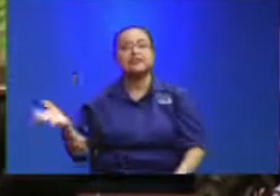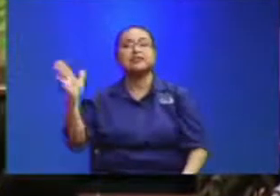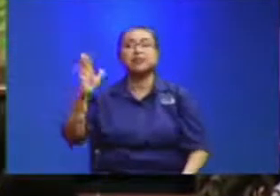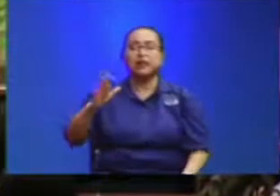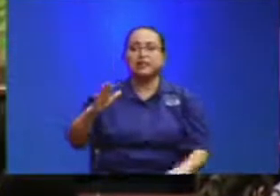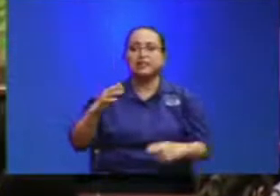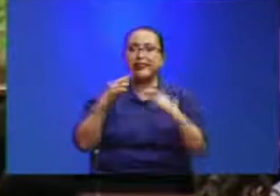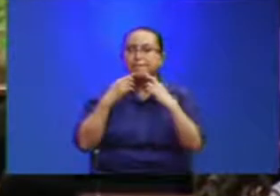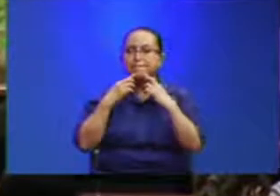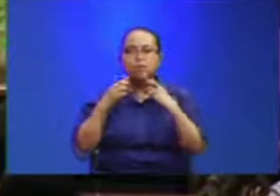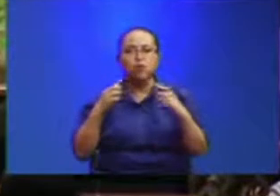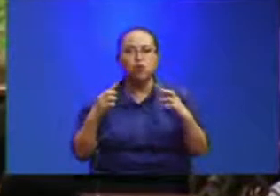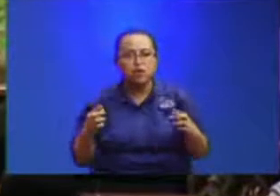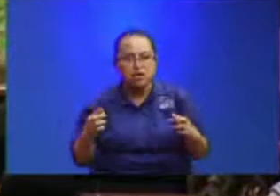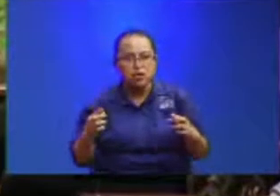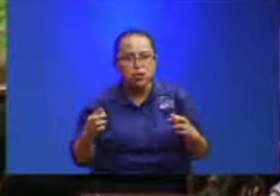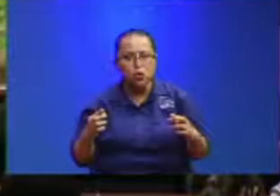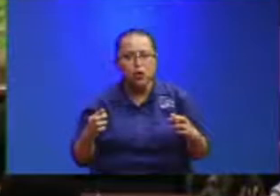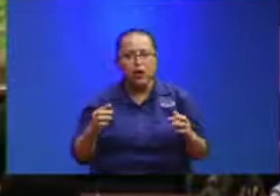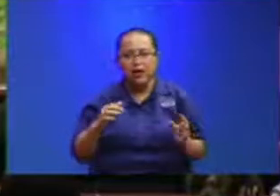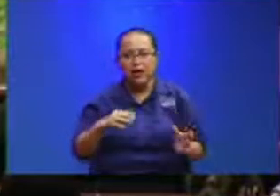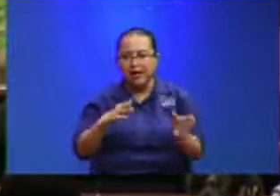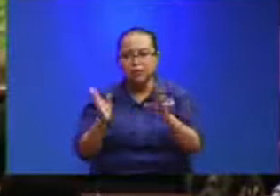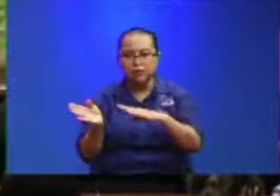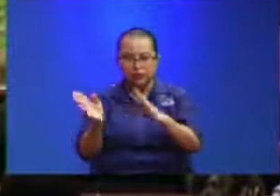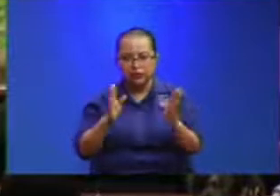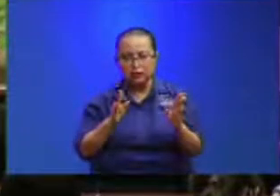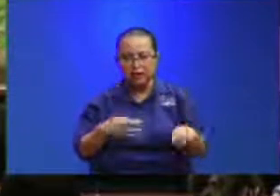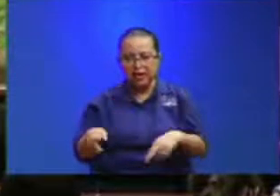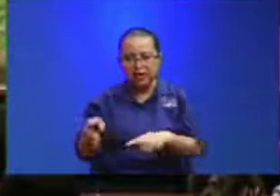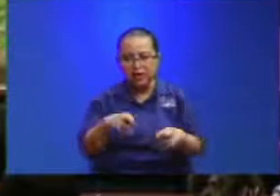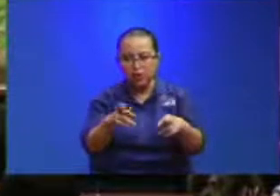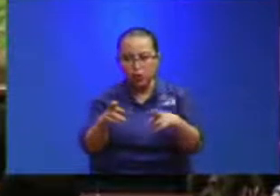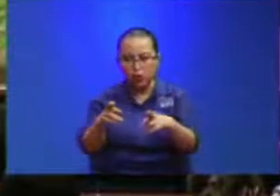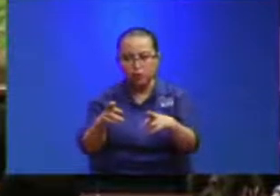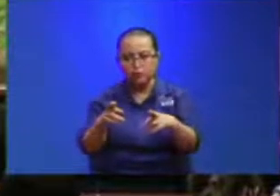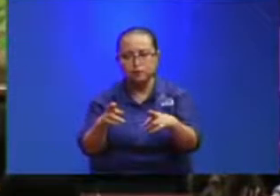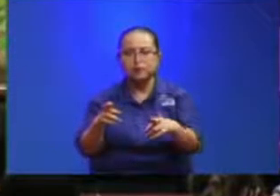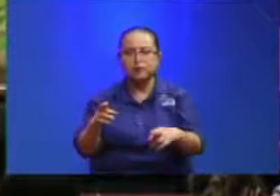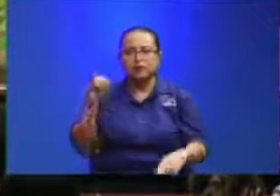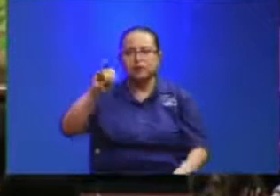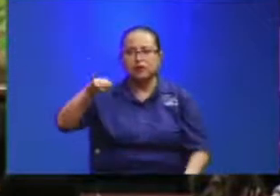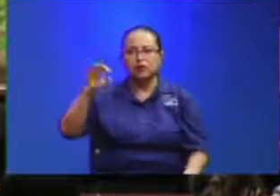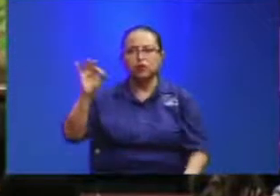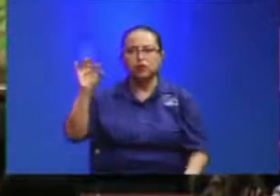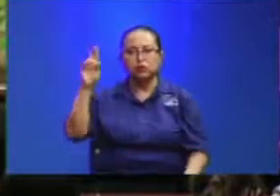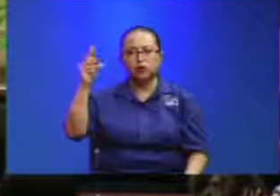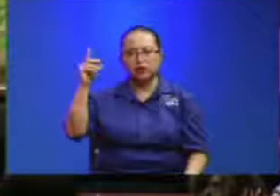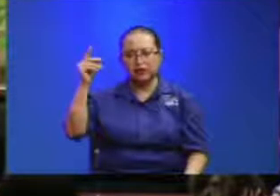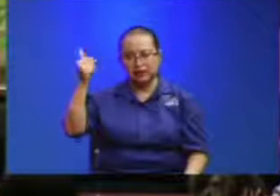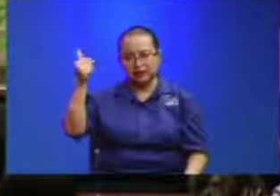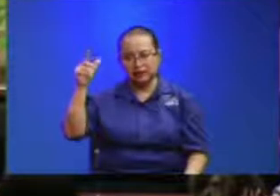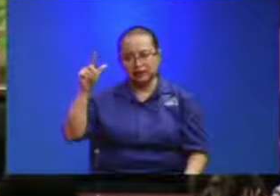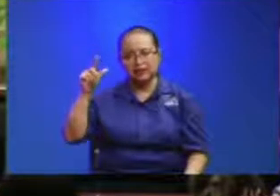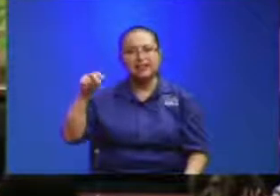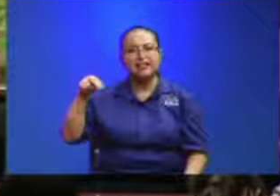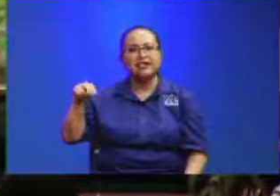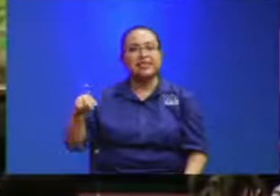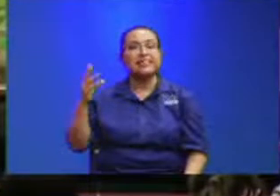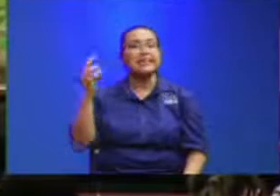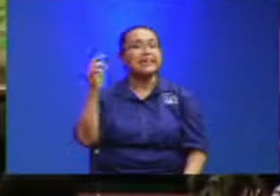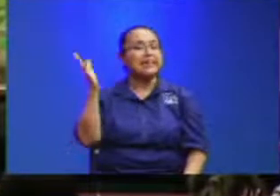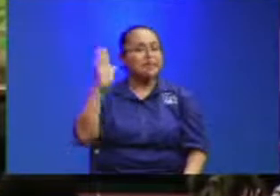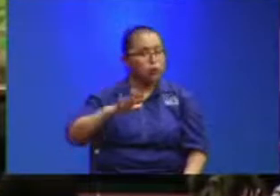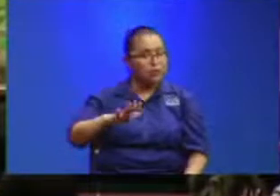en el bautismo en el río jordán y por último se presentó glorioso resucitado tres